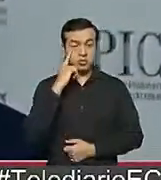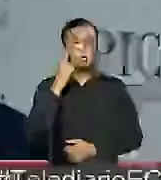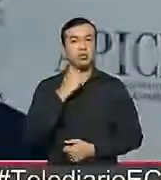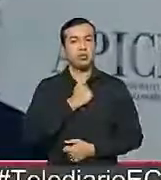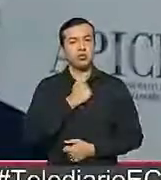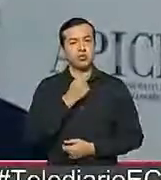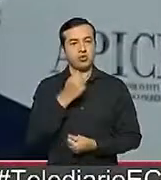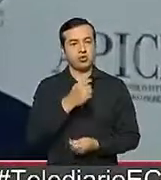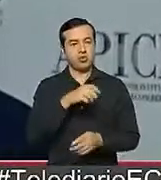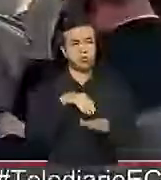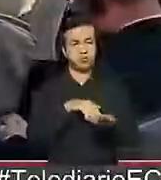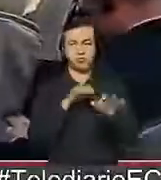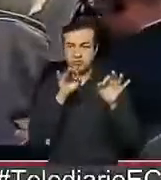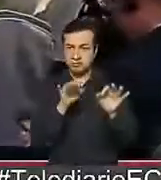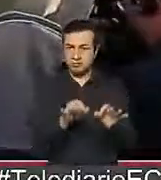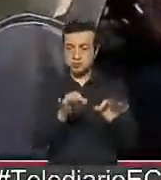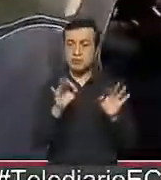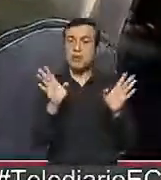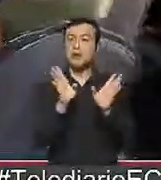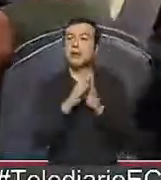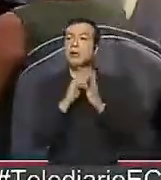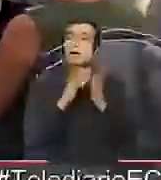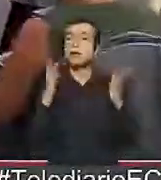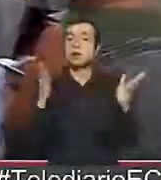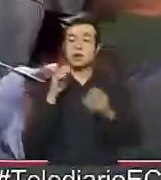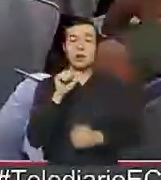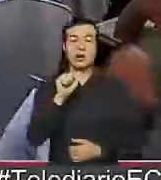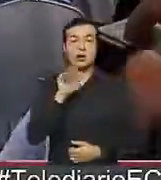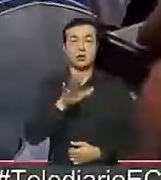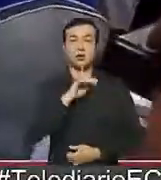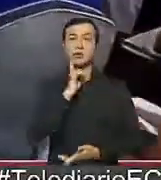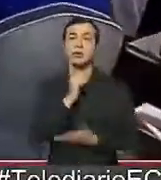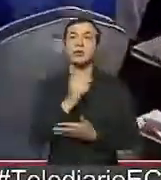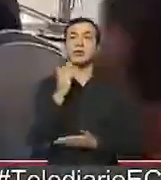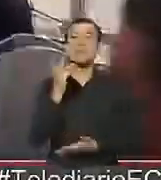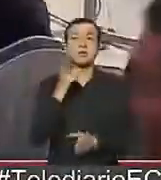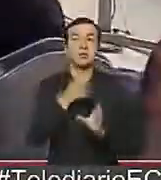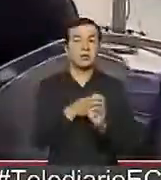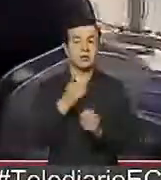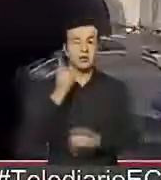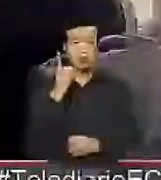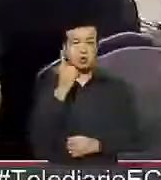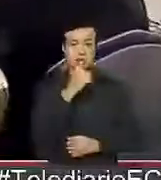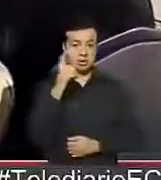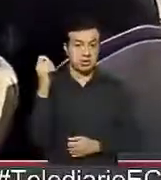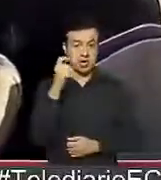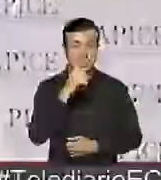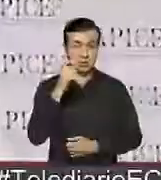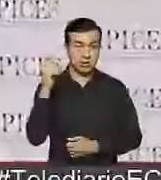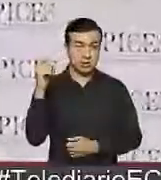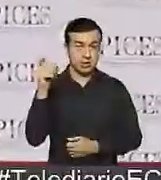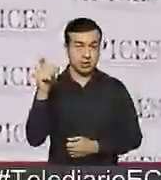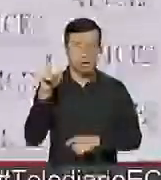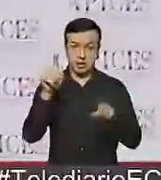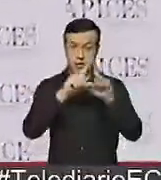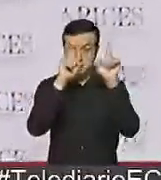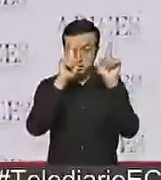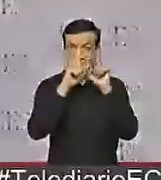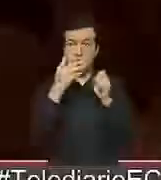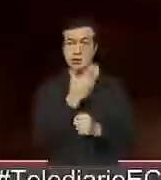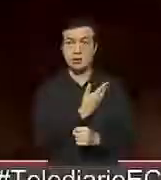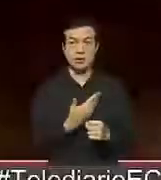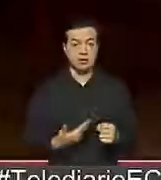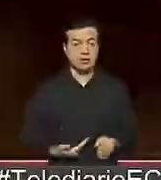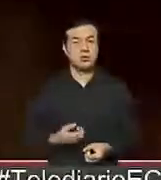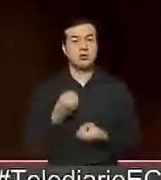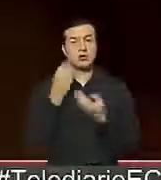respaldadas sus inversiones en el país. Es que el evento organizado por Apices además contó con la presencia de más de un centenar de inversionistas y en el mismo el jefe de Estado emitió